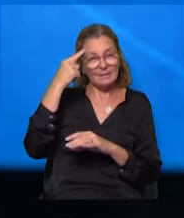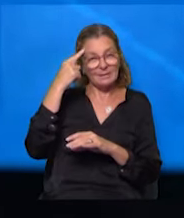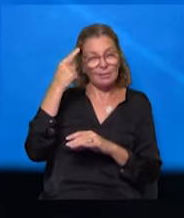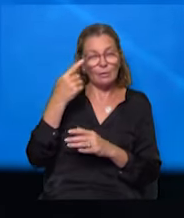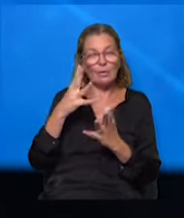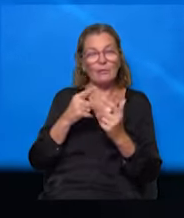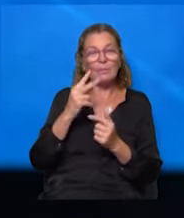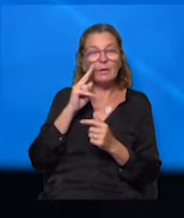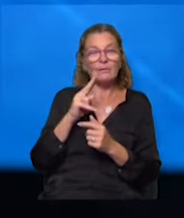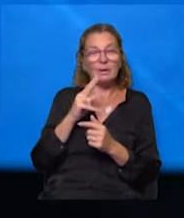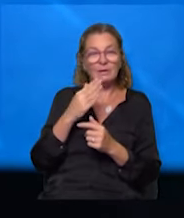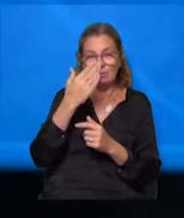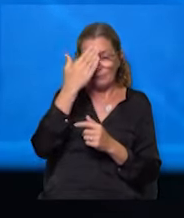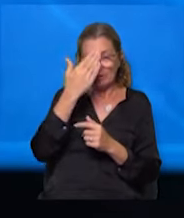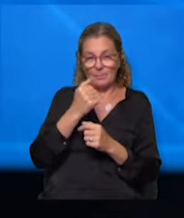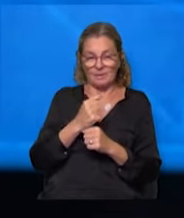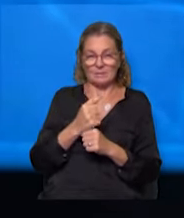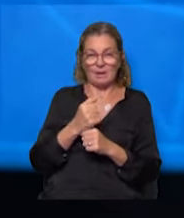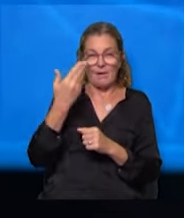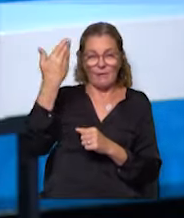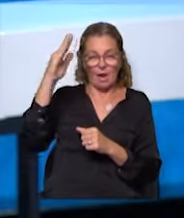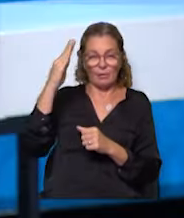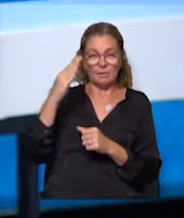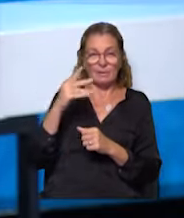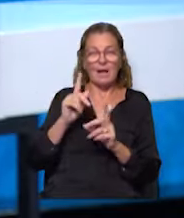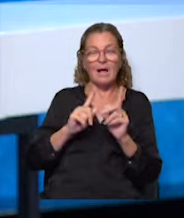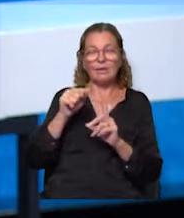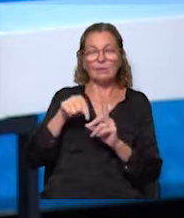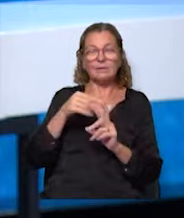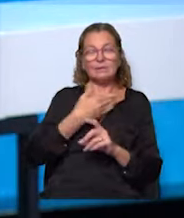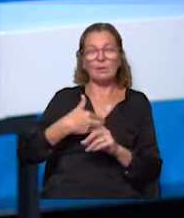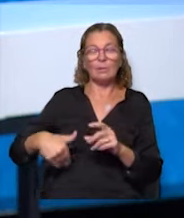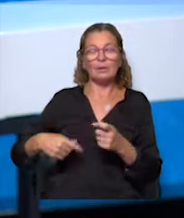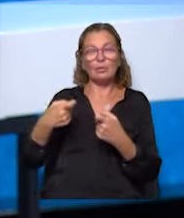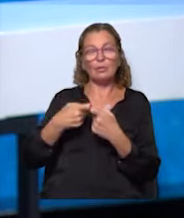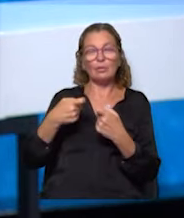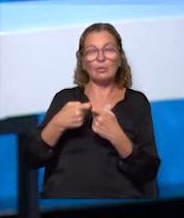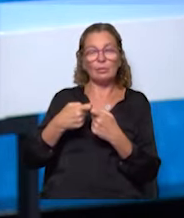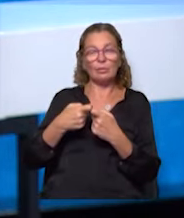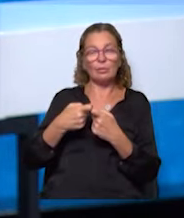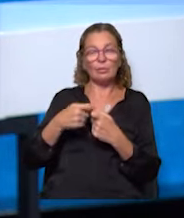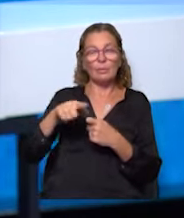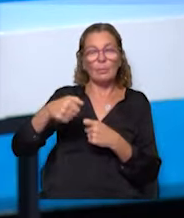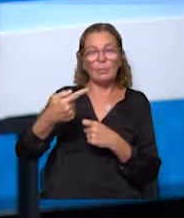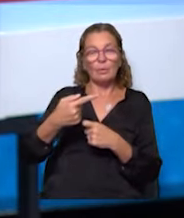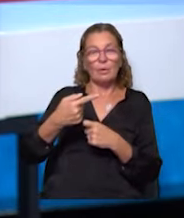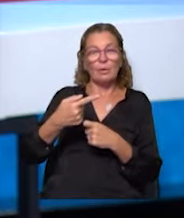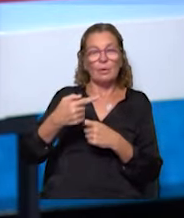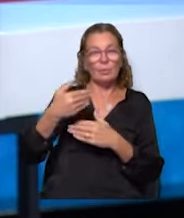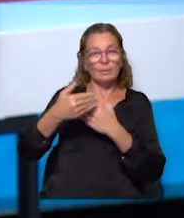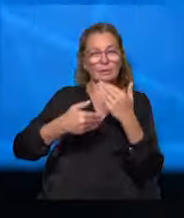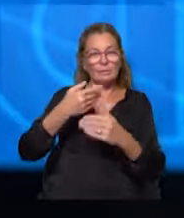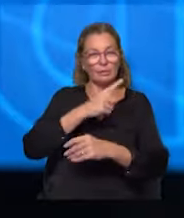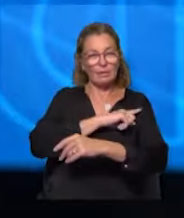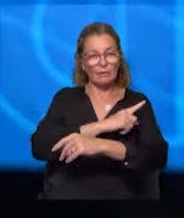perspectiva y los valores frenteamplistas a Flor de pied hay algo de este gobierno de coalición que un eventual gobierno del frente amplio debería continuar o